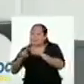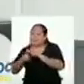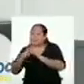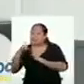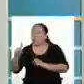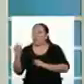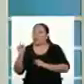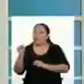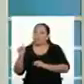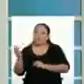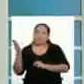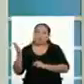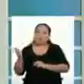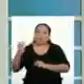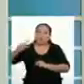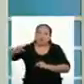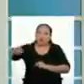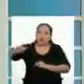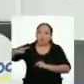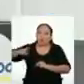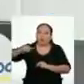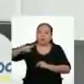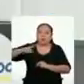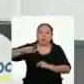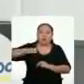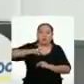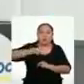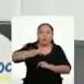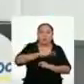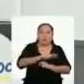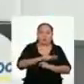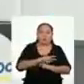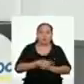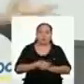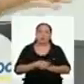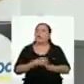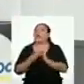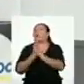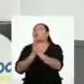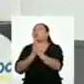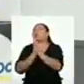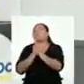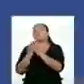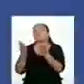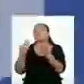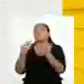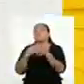sol, ahorrando cada día el doble del día anterior. ¡Muestre la fórmula salvadora, porfa!